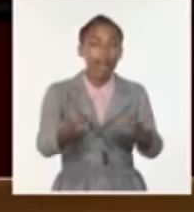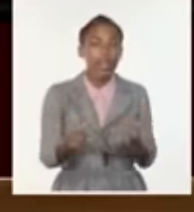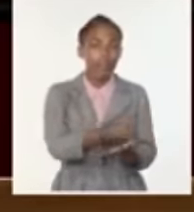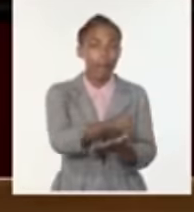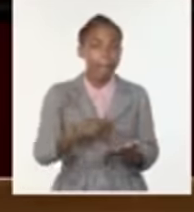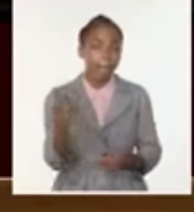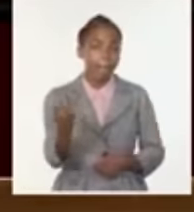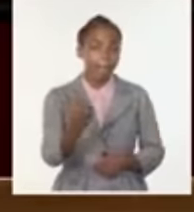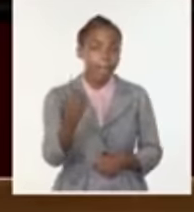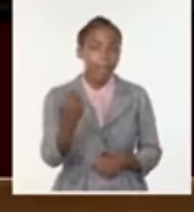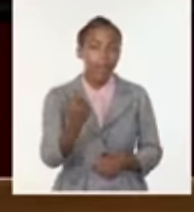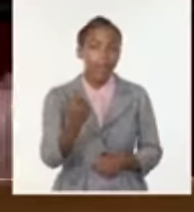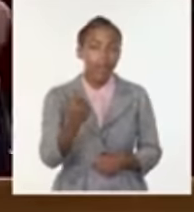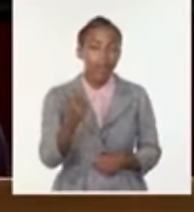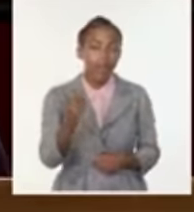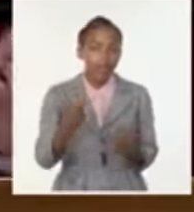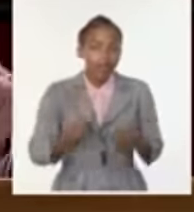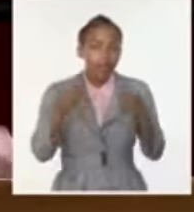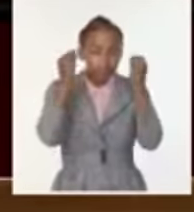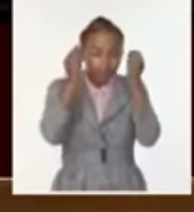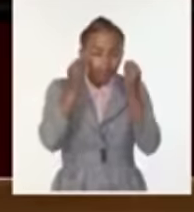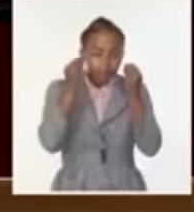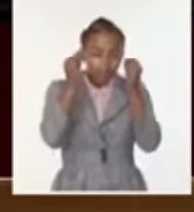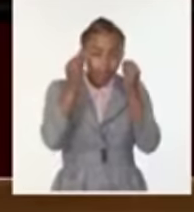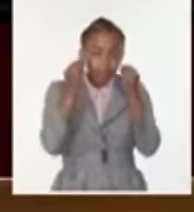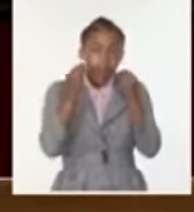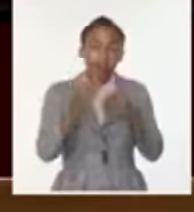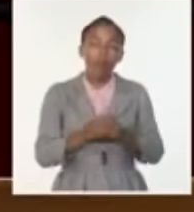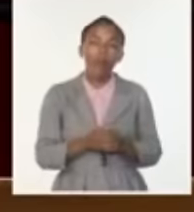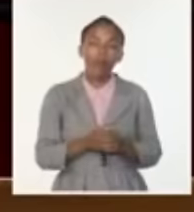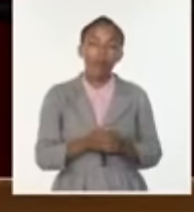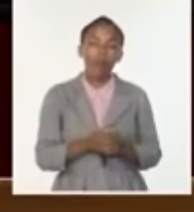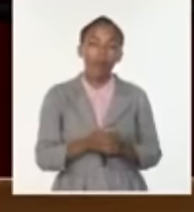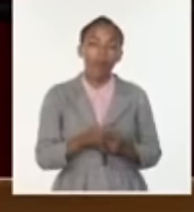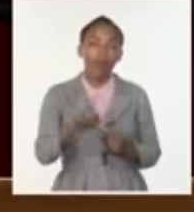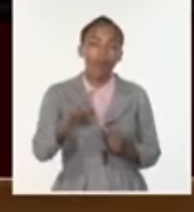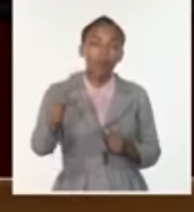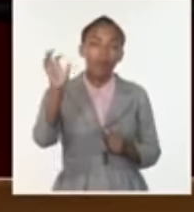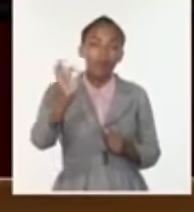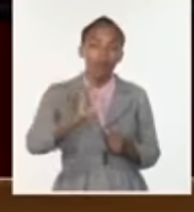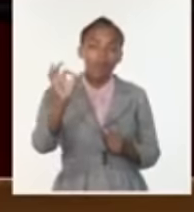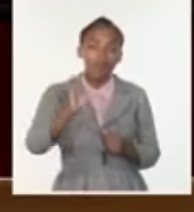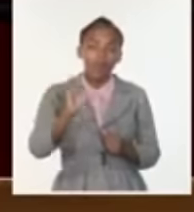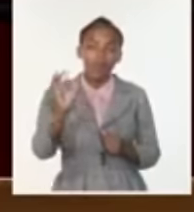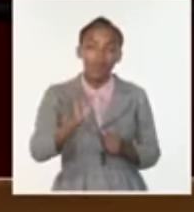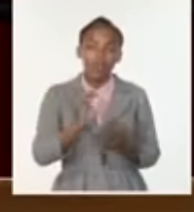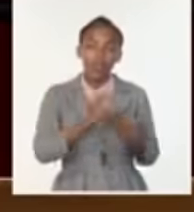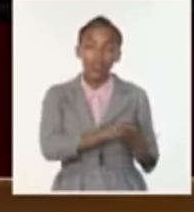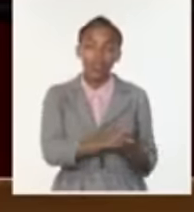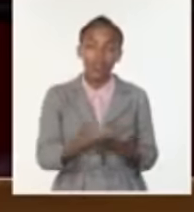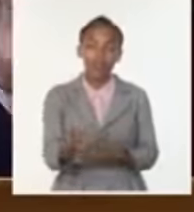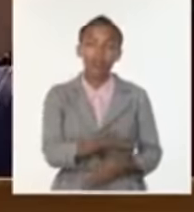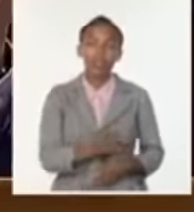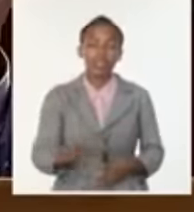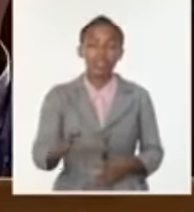aprueba, están dándole un mal uso a ese 1% de la contribución municipal.